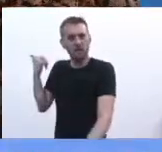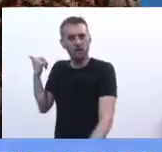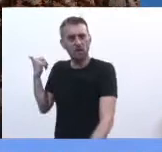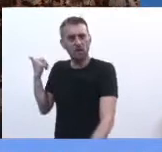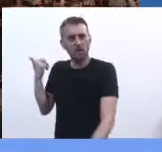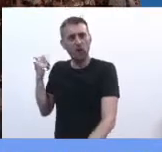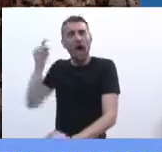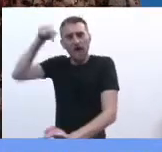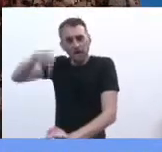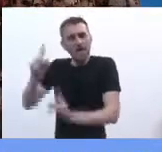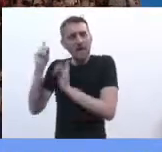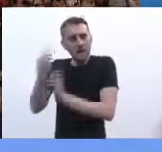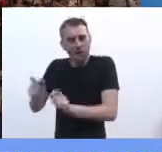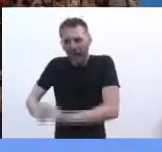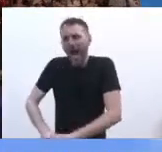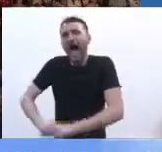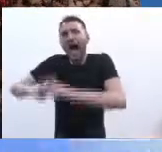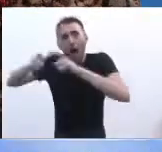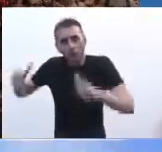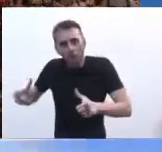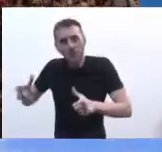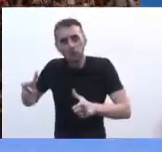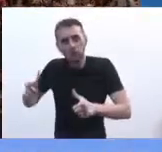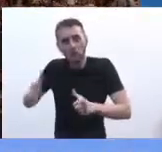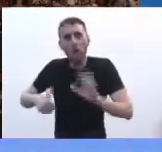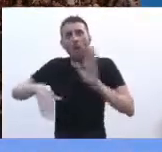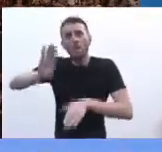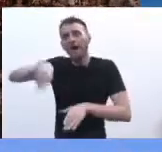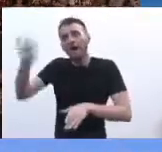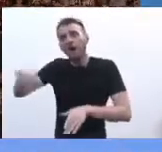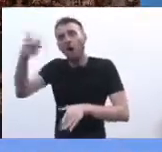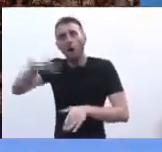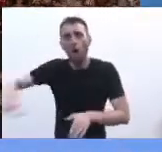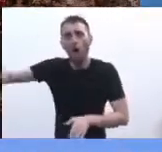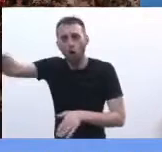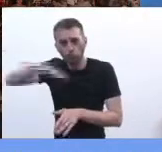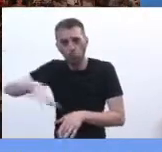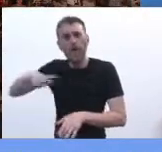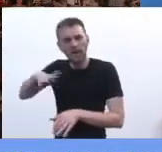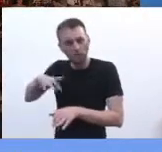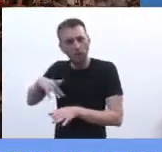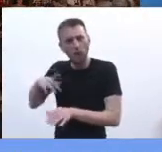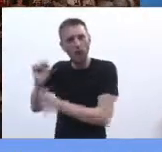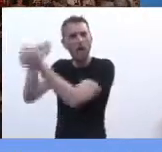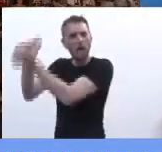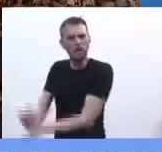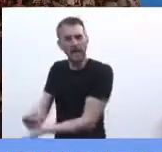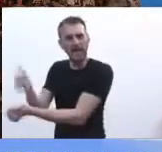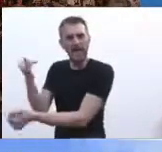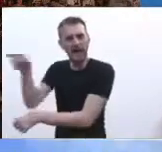aumentó en comparación de otros estados que todavía está penalizado el aborto